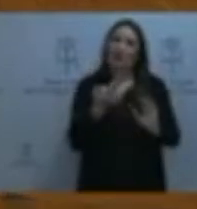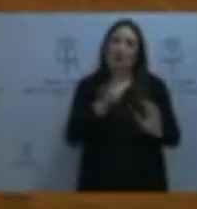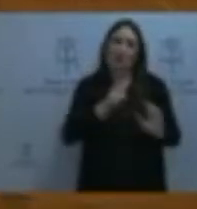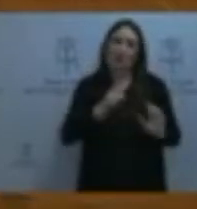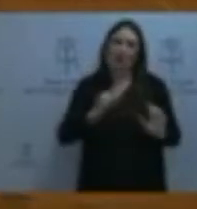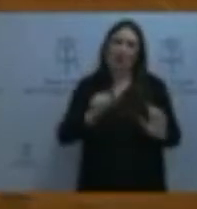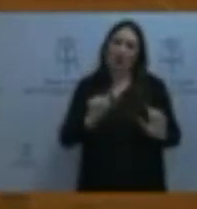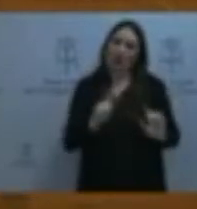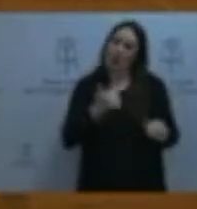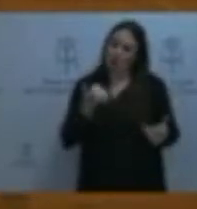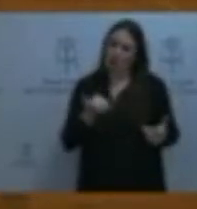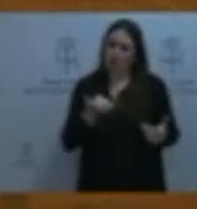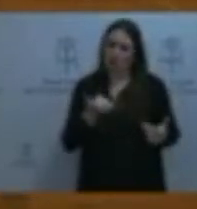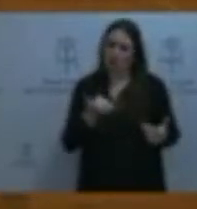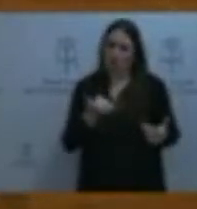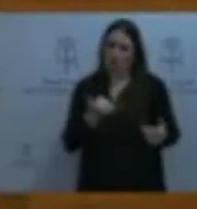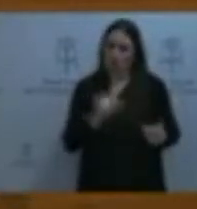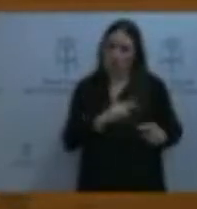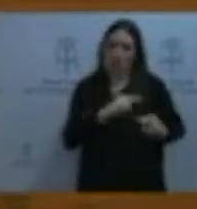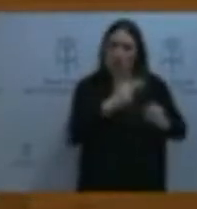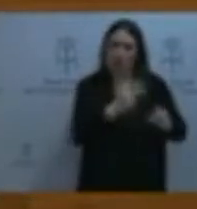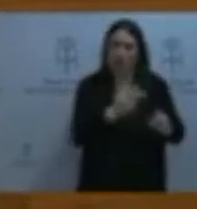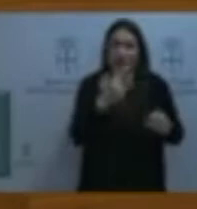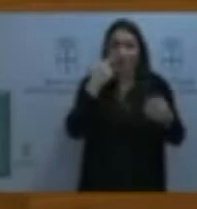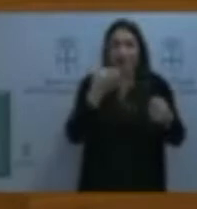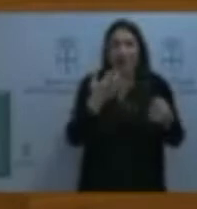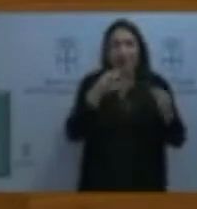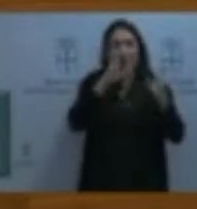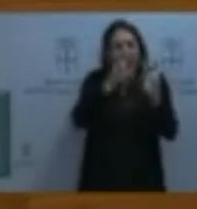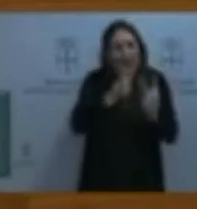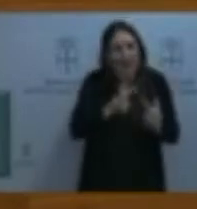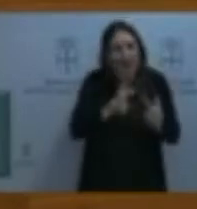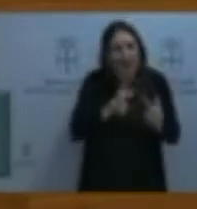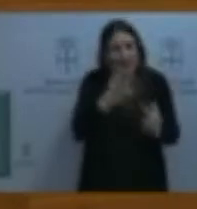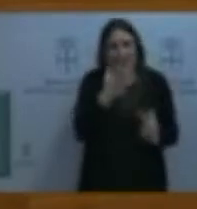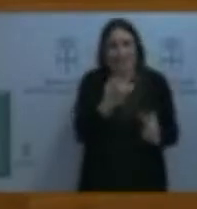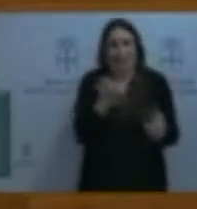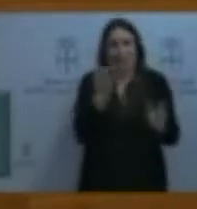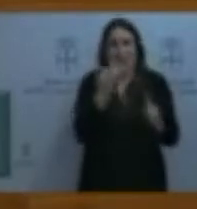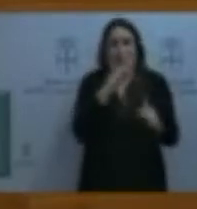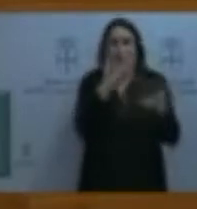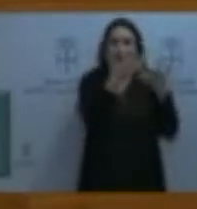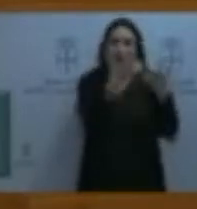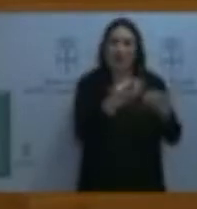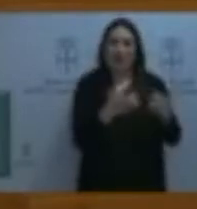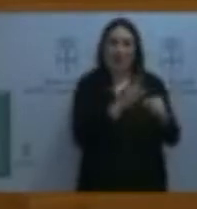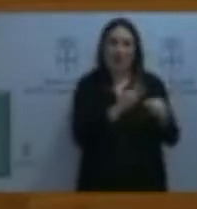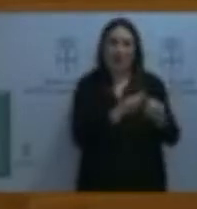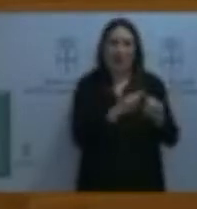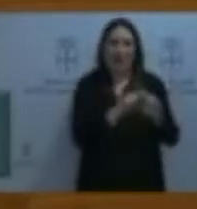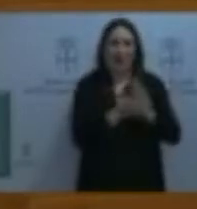mediático planteado sin el análisis adecuado, en una redacción rápida,